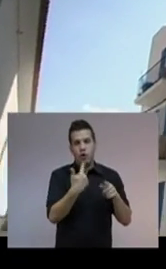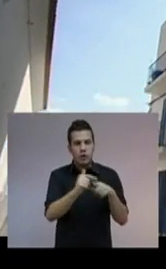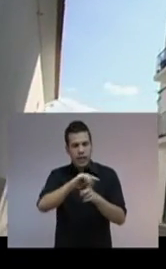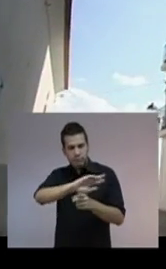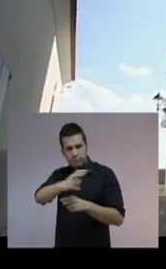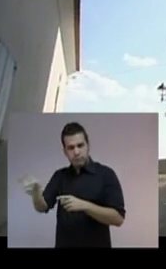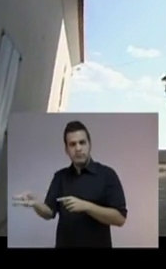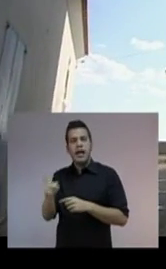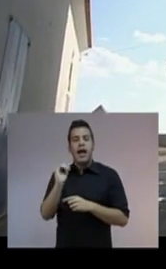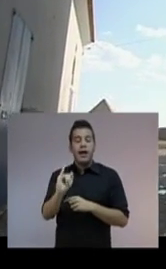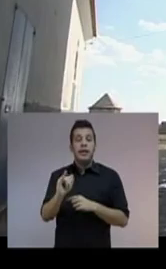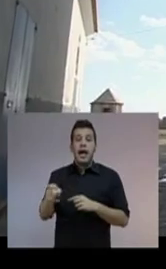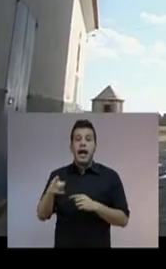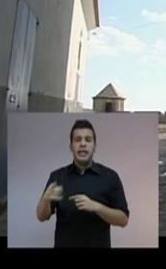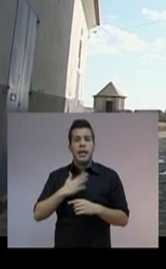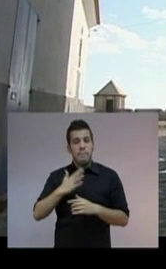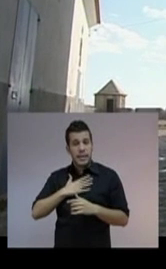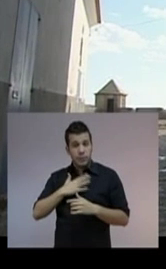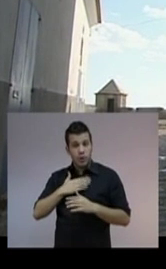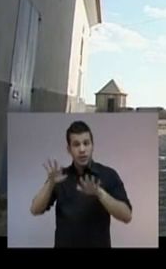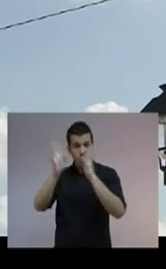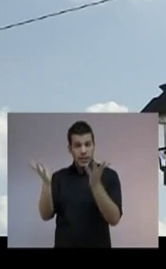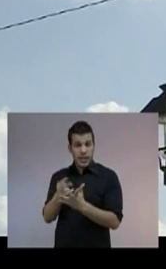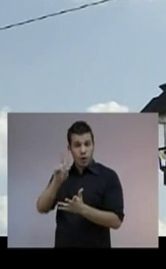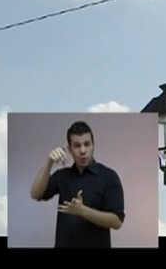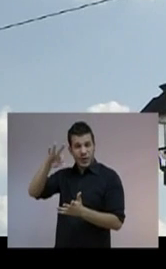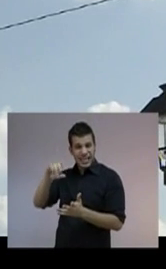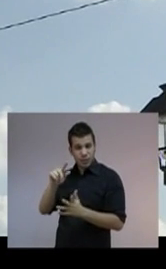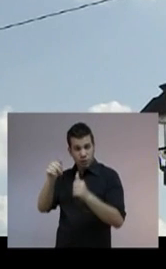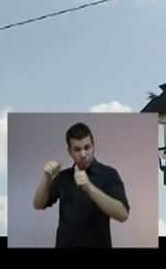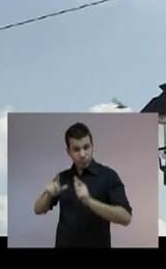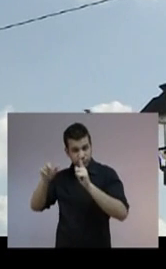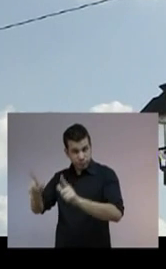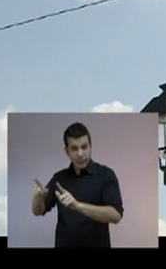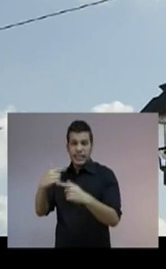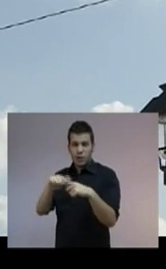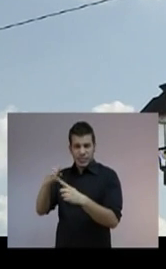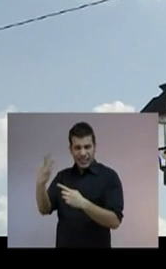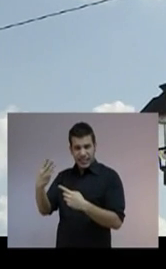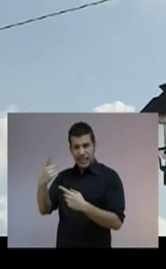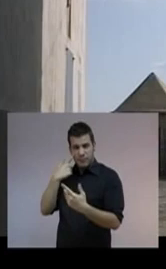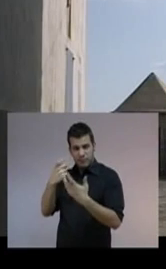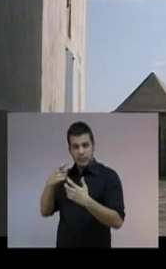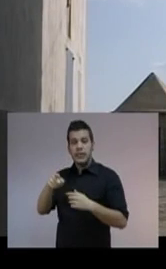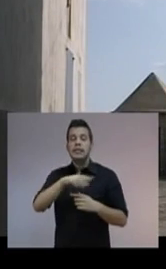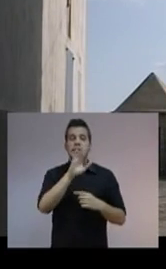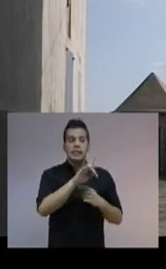de la Humanidad por la UNESCO y creo que son tres cosas principales las que destacan. Patrimonio de la Humanidad es la Dal Vila, la ciudad